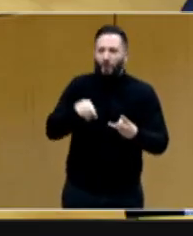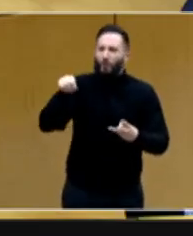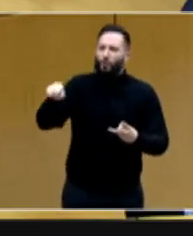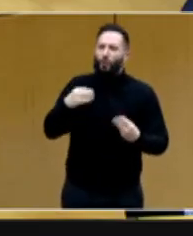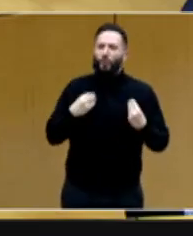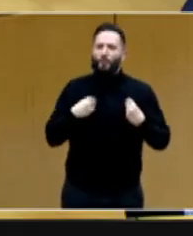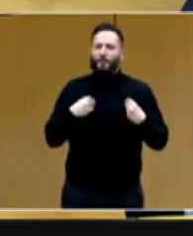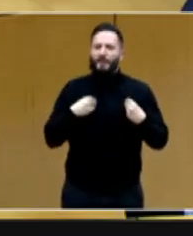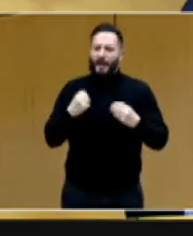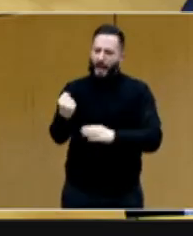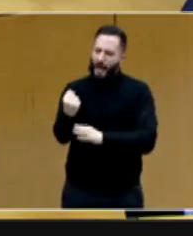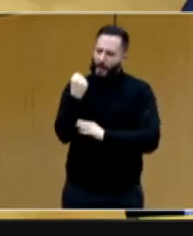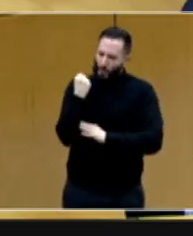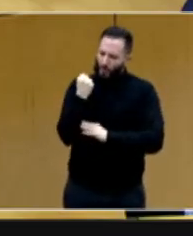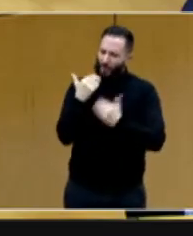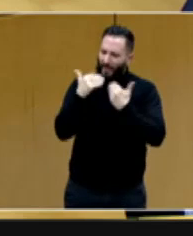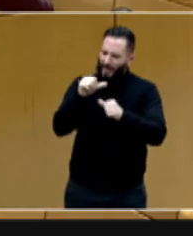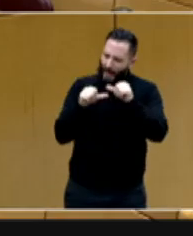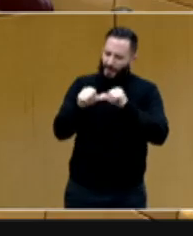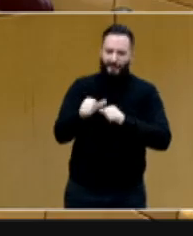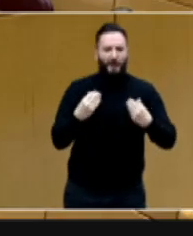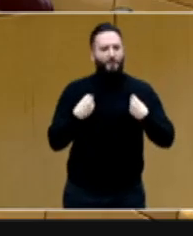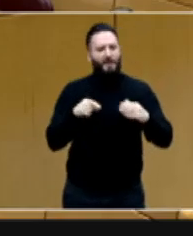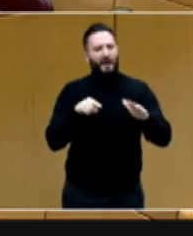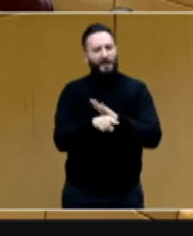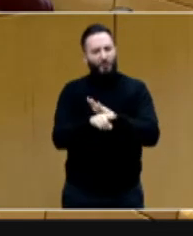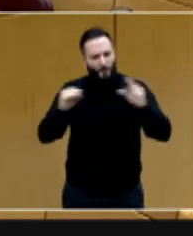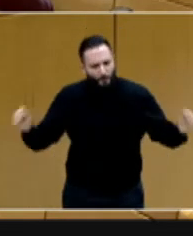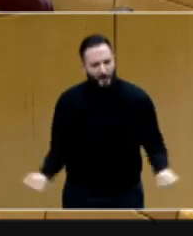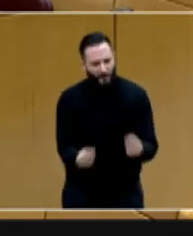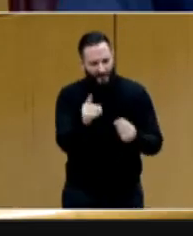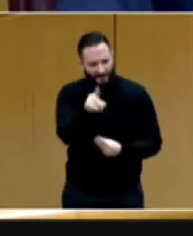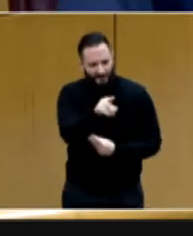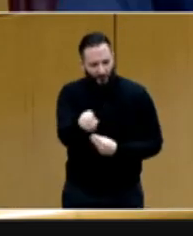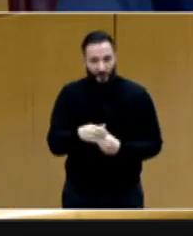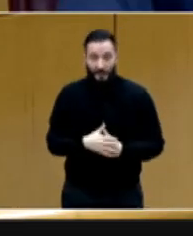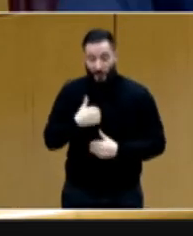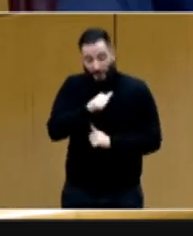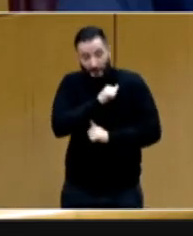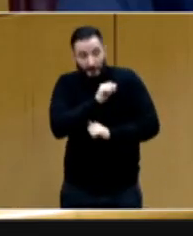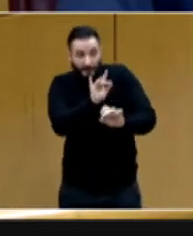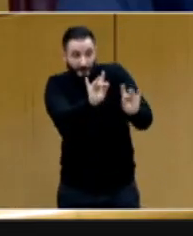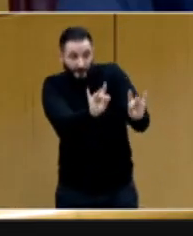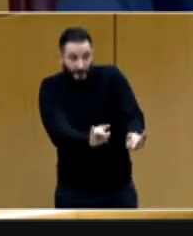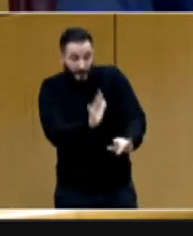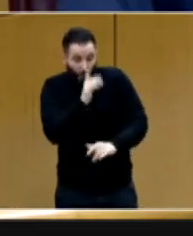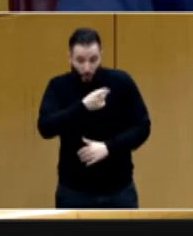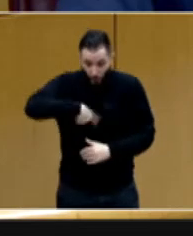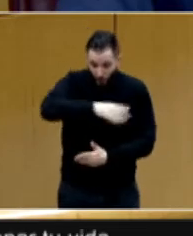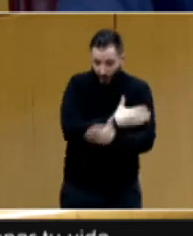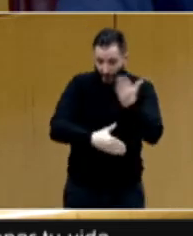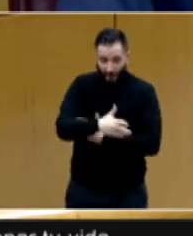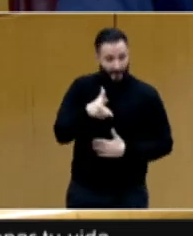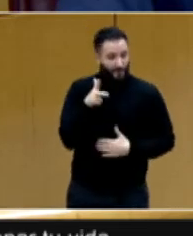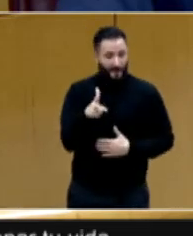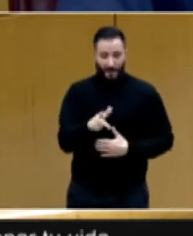tu vida Gracias a esos apoyos Yo espero que sí porque quiero que las cosas me vayan bien creo que todos lo queremos tenemos derecho a una